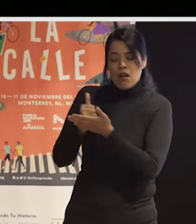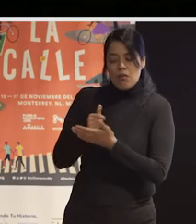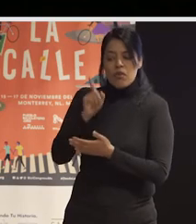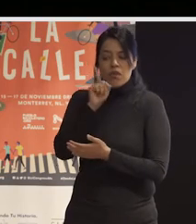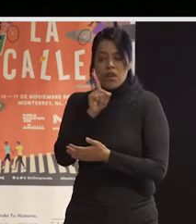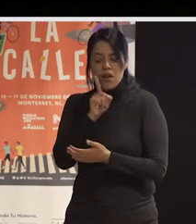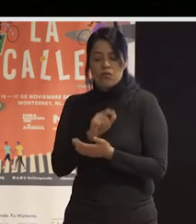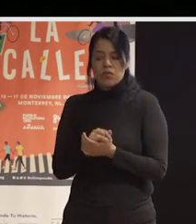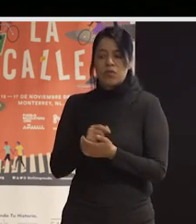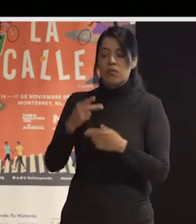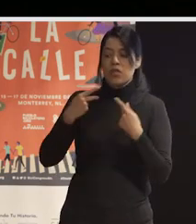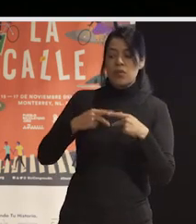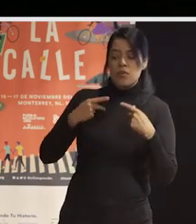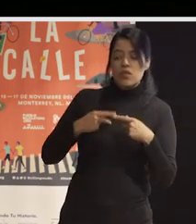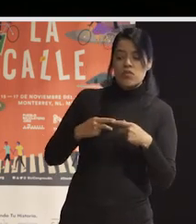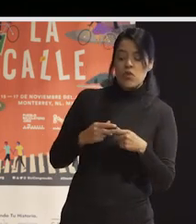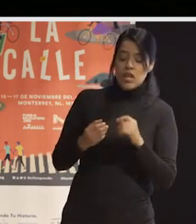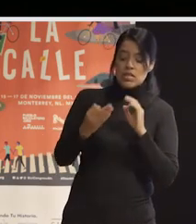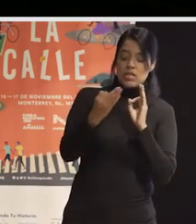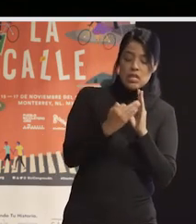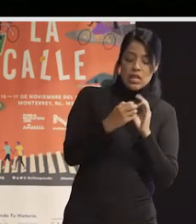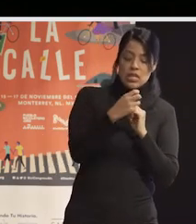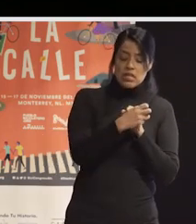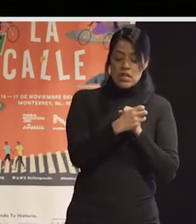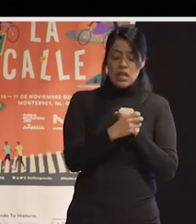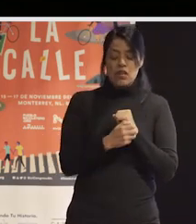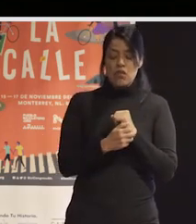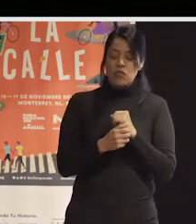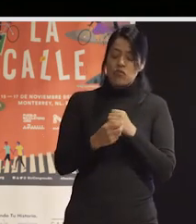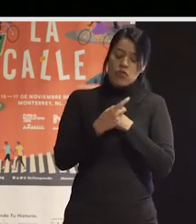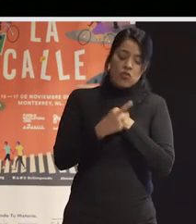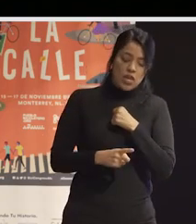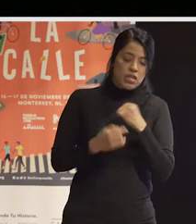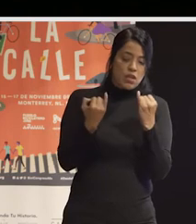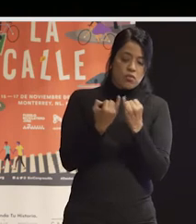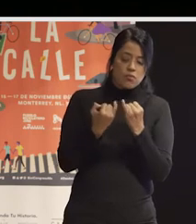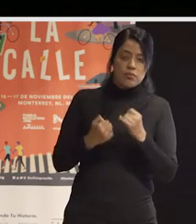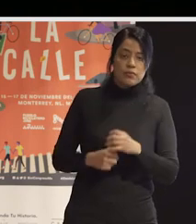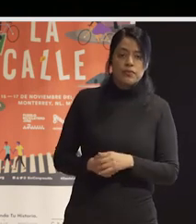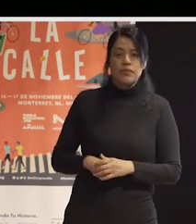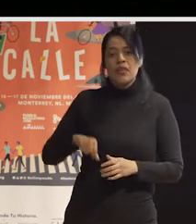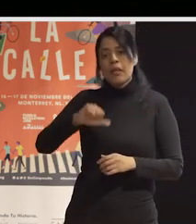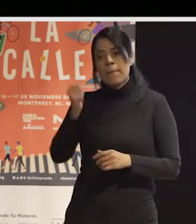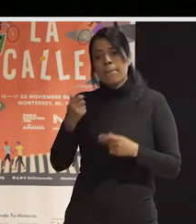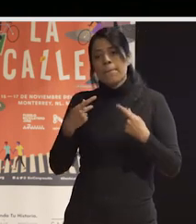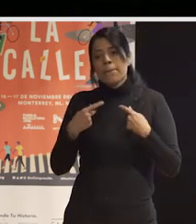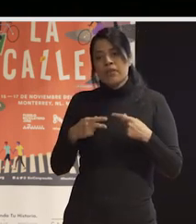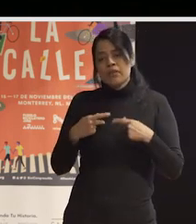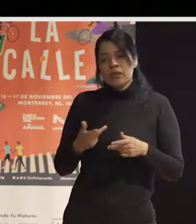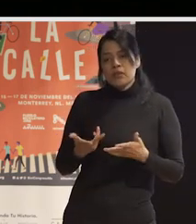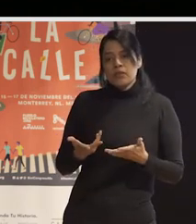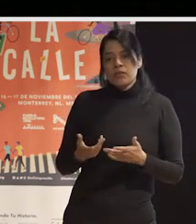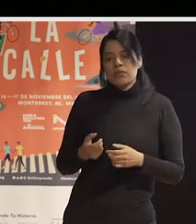personas cercanas a ellos fueron lastimados y pero otras personas a lo mejor